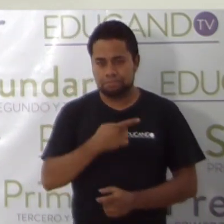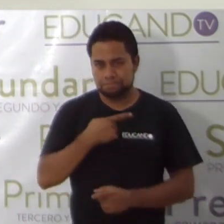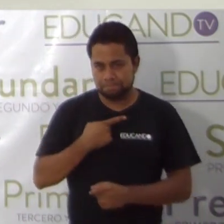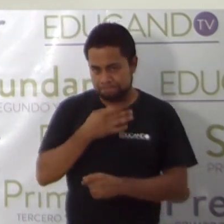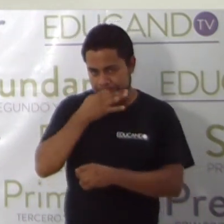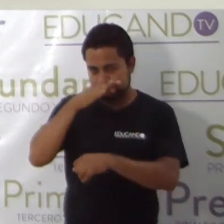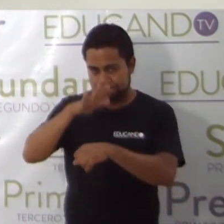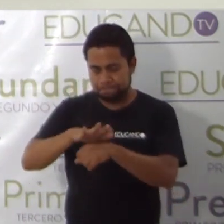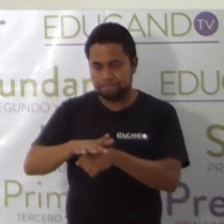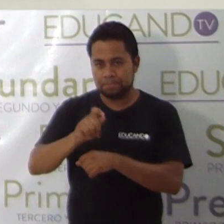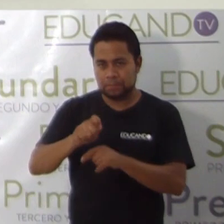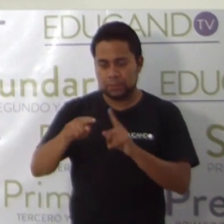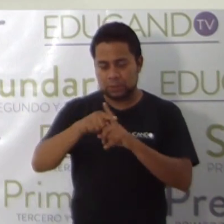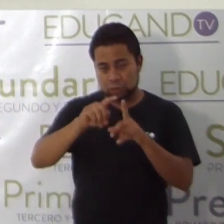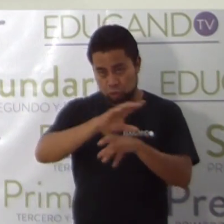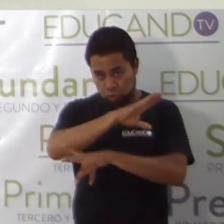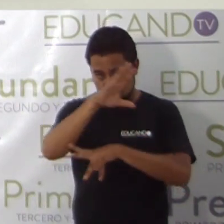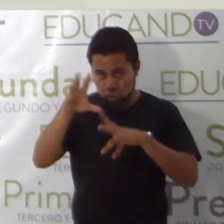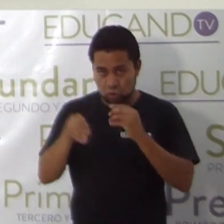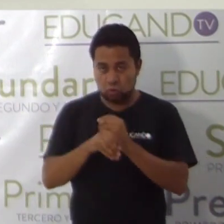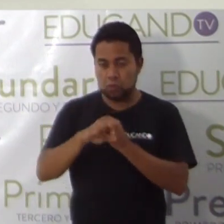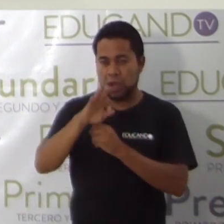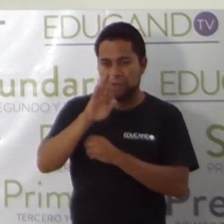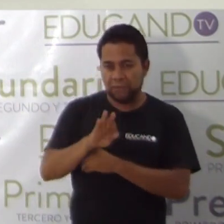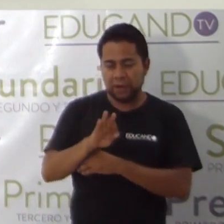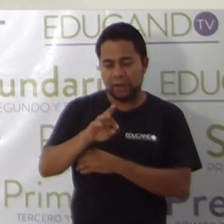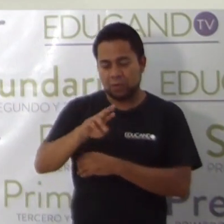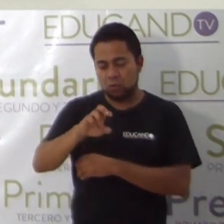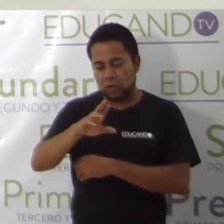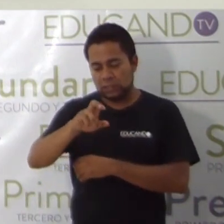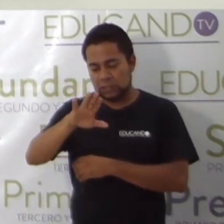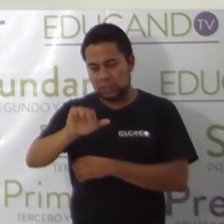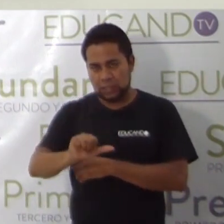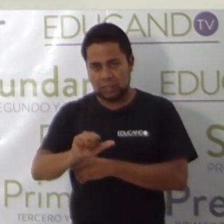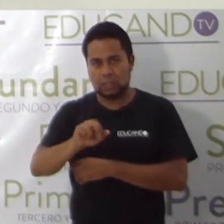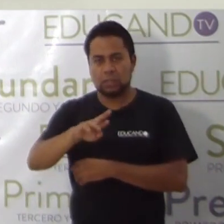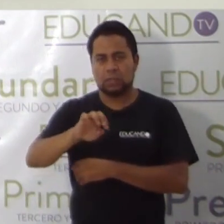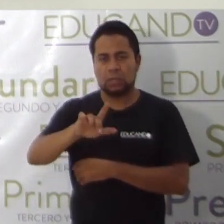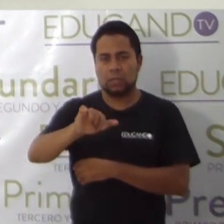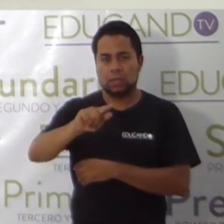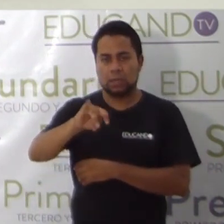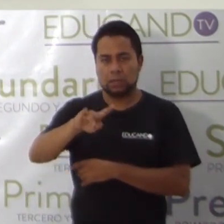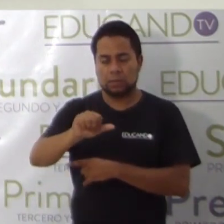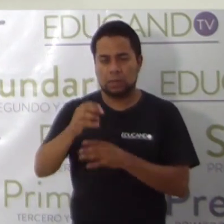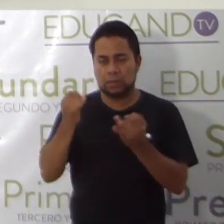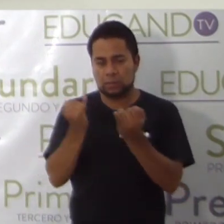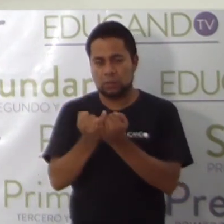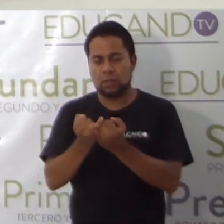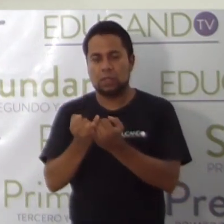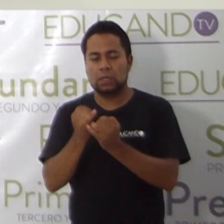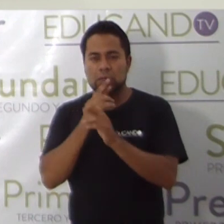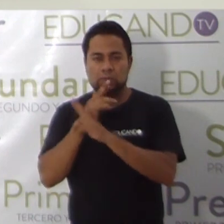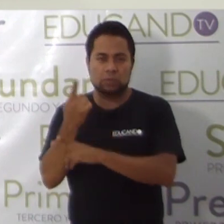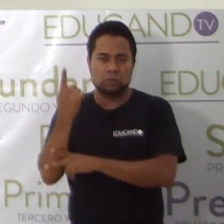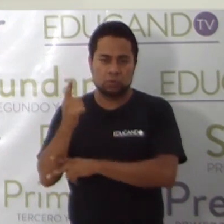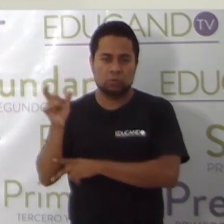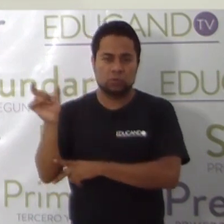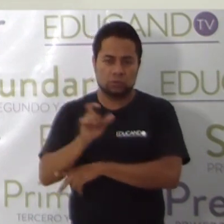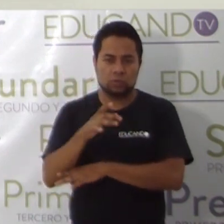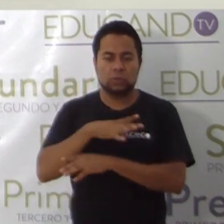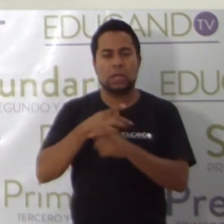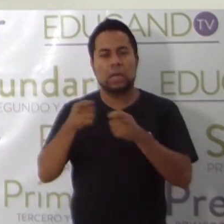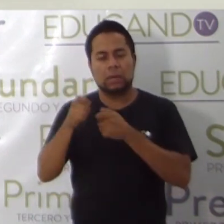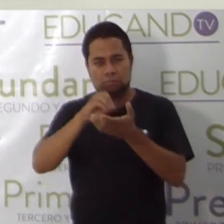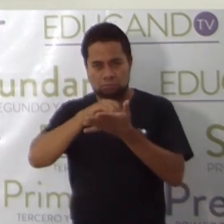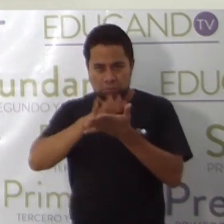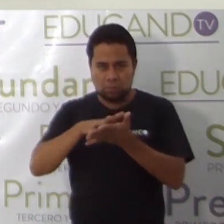precisión. La suma de todas estas frecuencias relativas es igual a 1, pero cuando manejamos